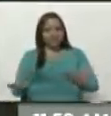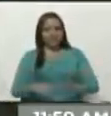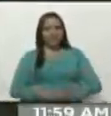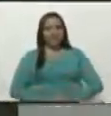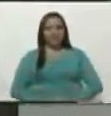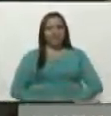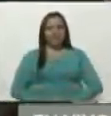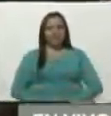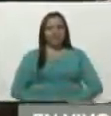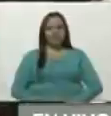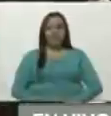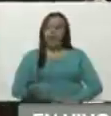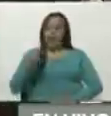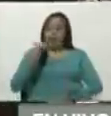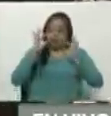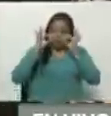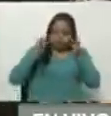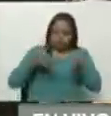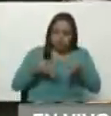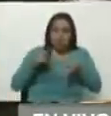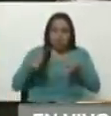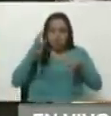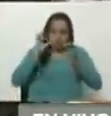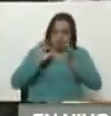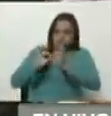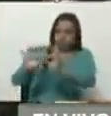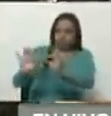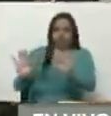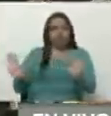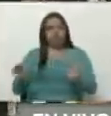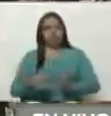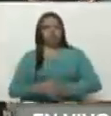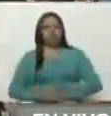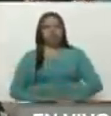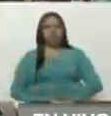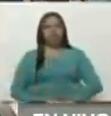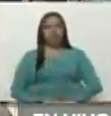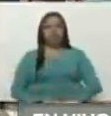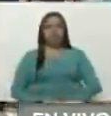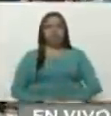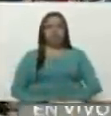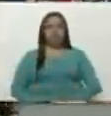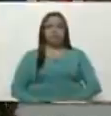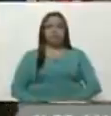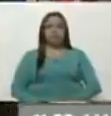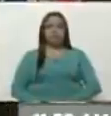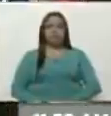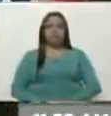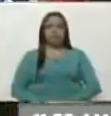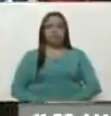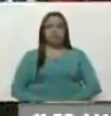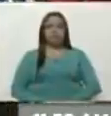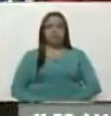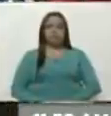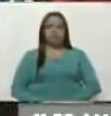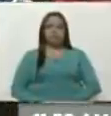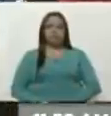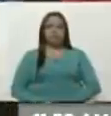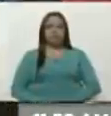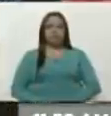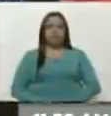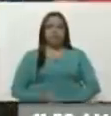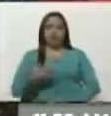Hay autocrítica de lo que son, es simplemente para tumbar a los demás o demolerlos y demás, pero no, yo soy perfecto, pero yo